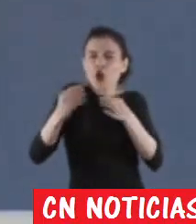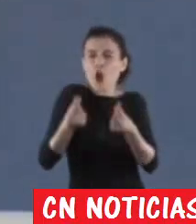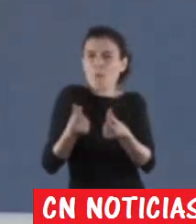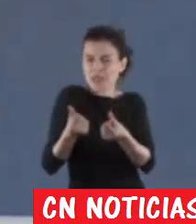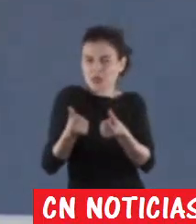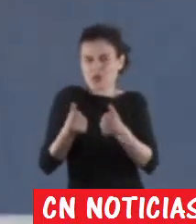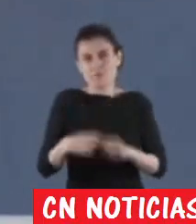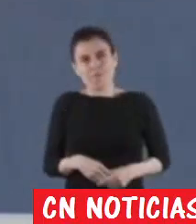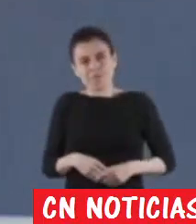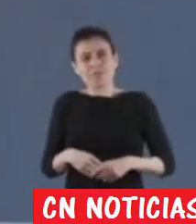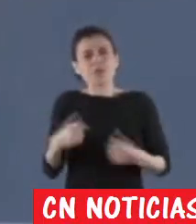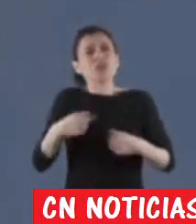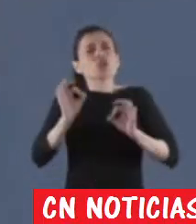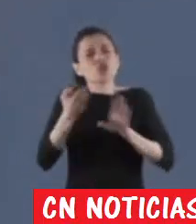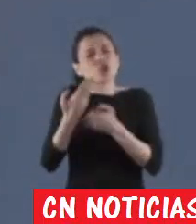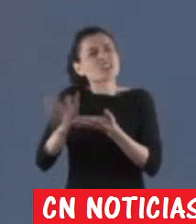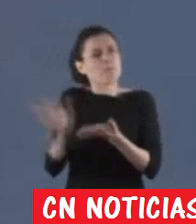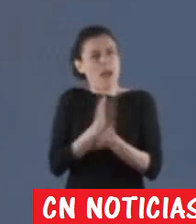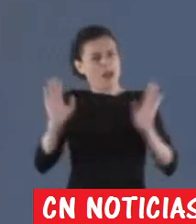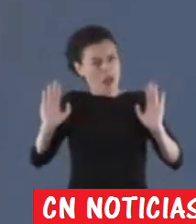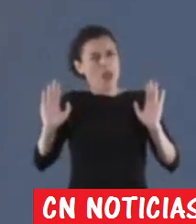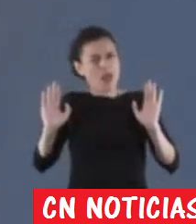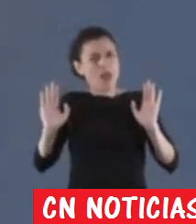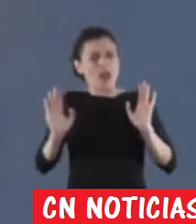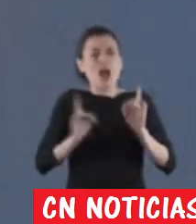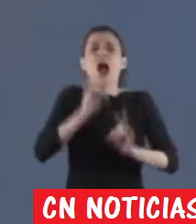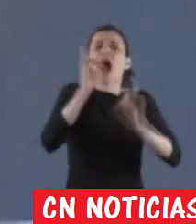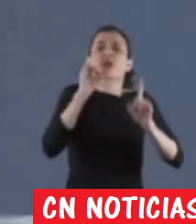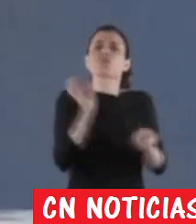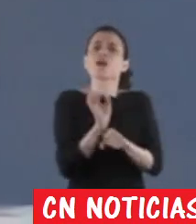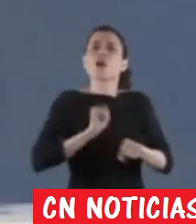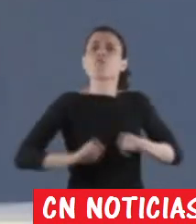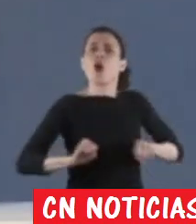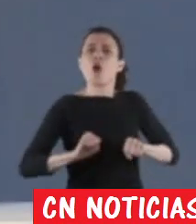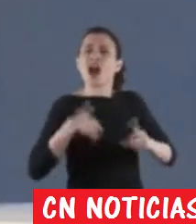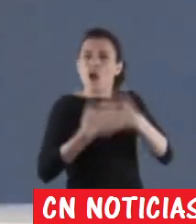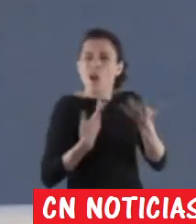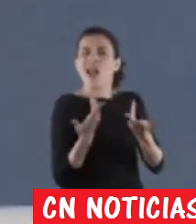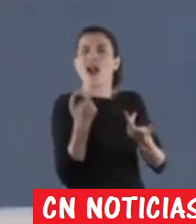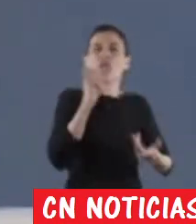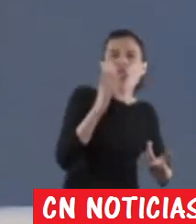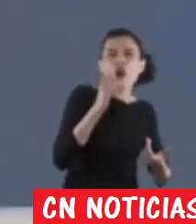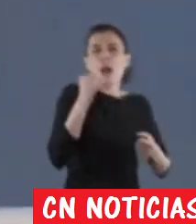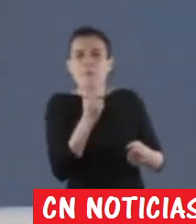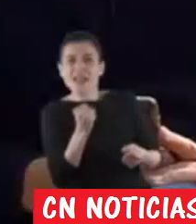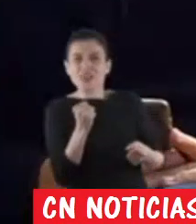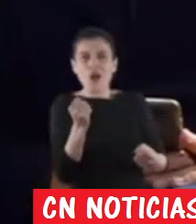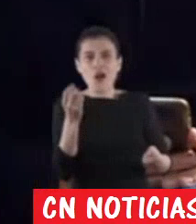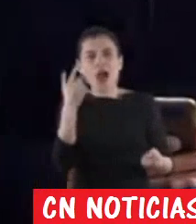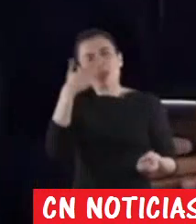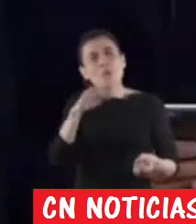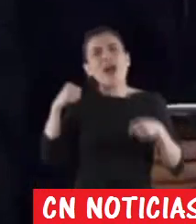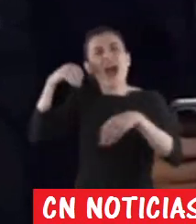los abusos de aquellos que importaban al dólar oficial y a veces en la góndola nos ponen el